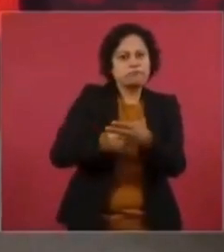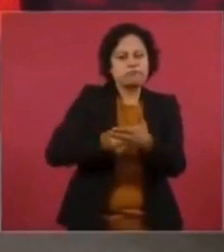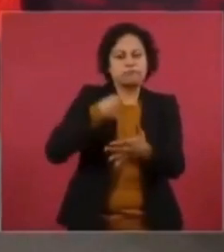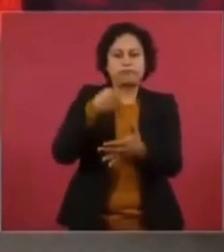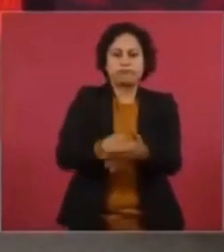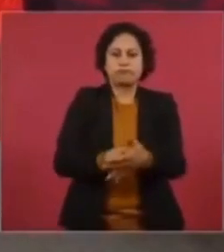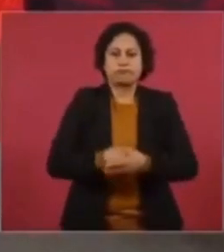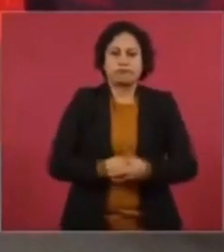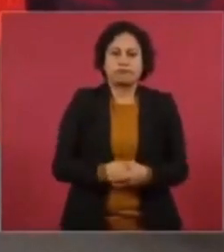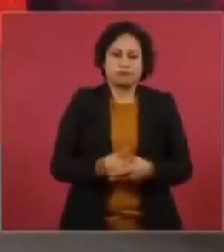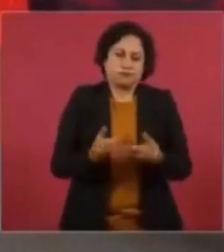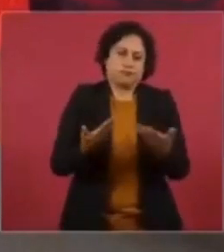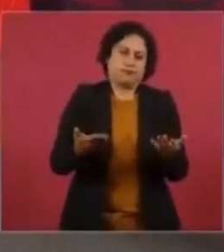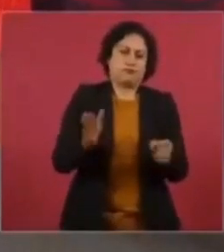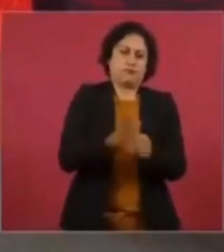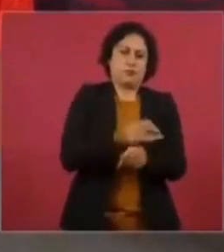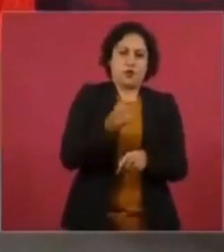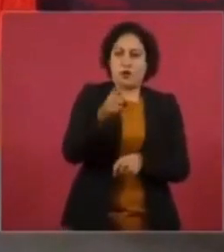Entonces se equivocan,